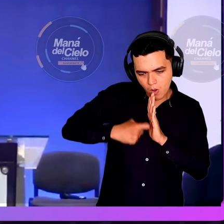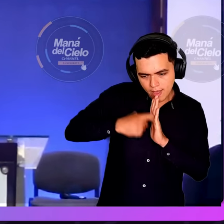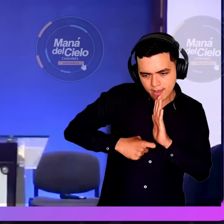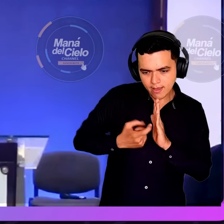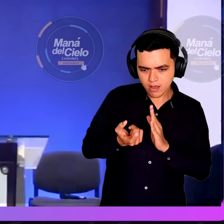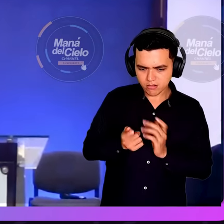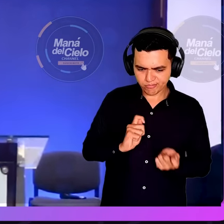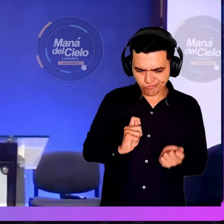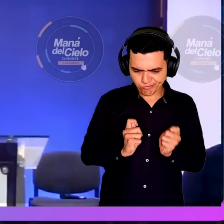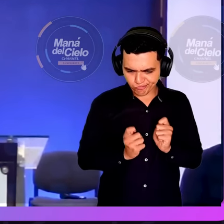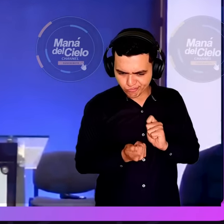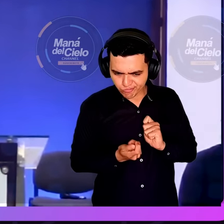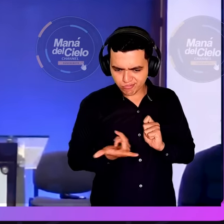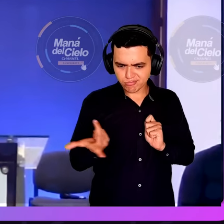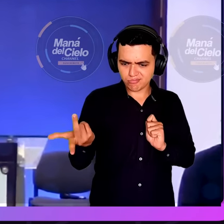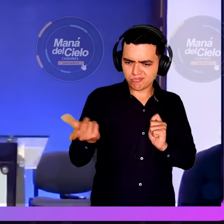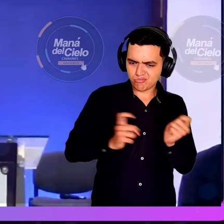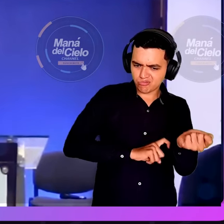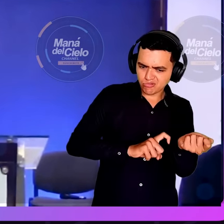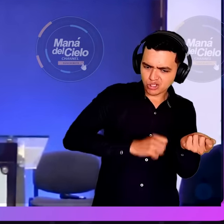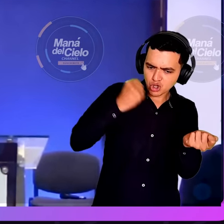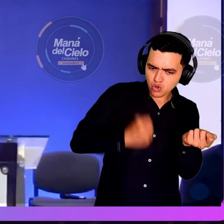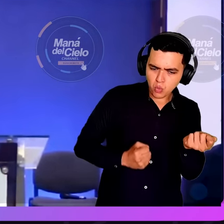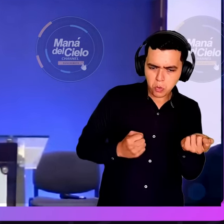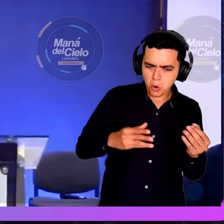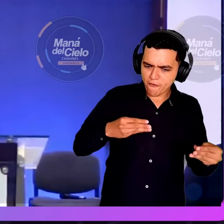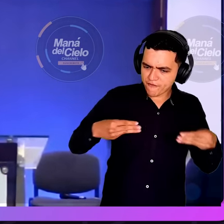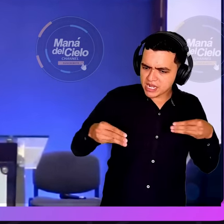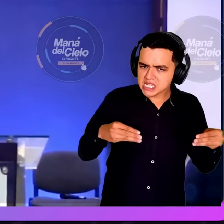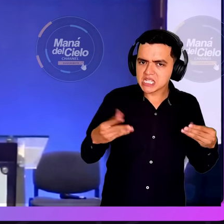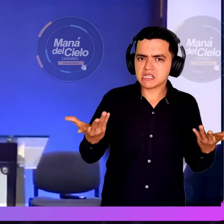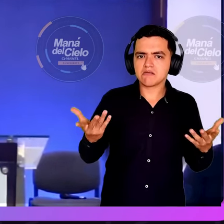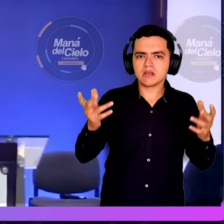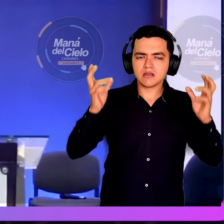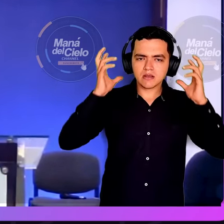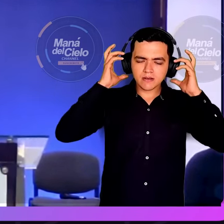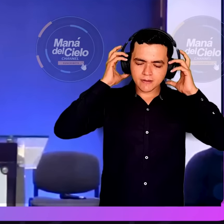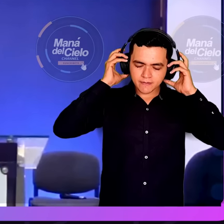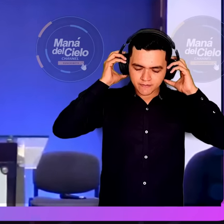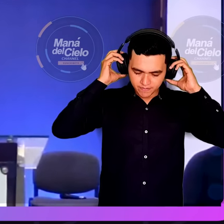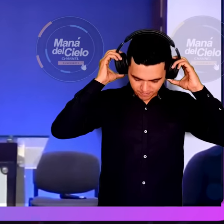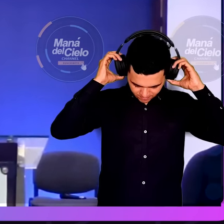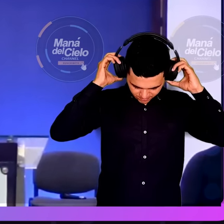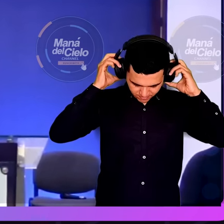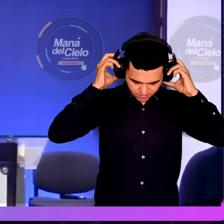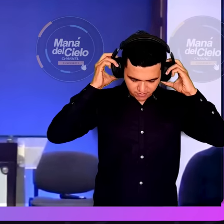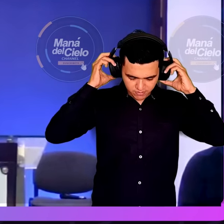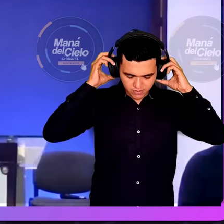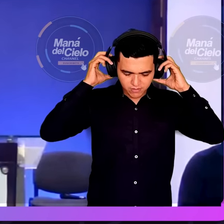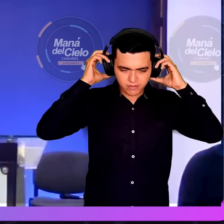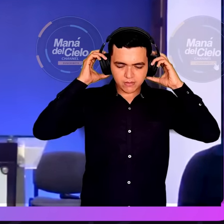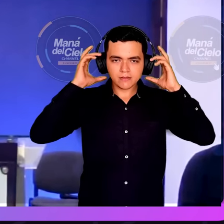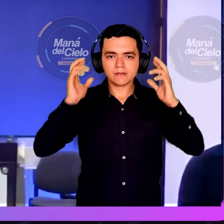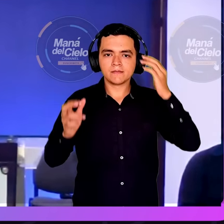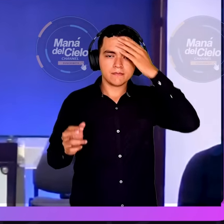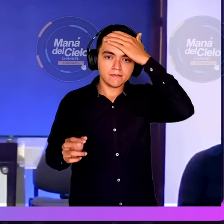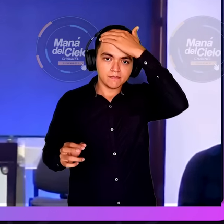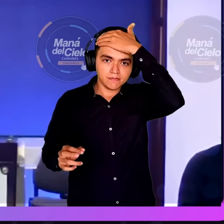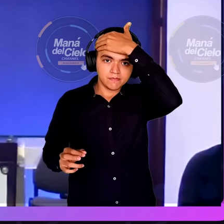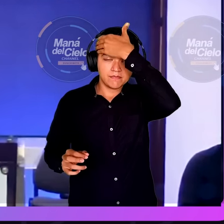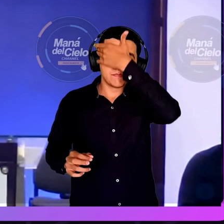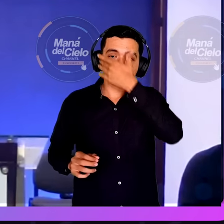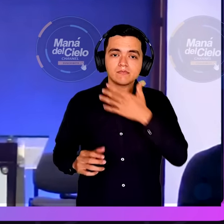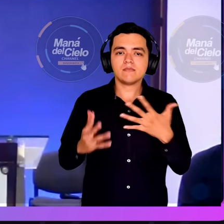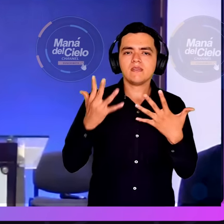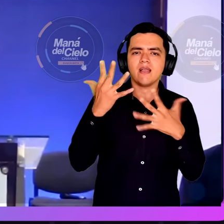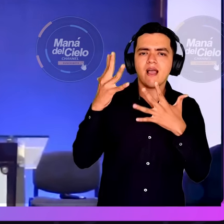Cuidado, hermano, con eso. Dígale, Dios, dame humildad. Nadie nació siendo humilde, eso es cuento. Él es el que nos hace humildes. De por sí todos